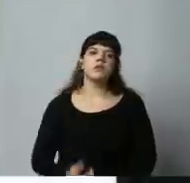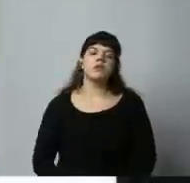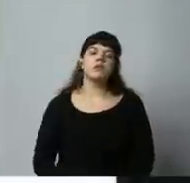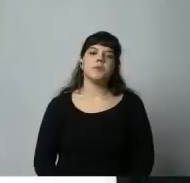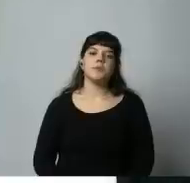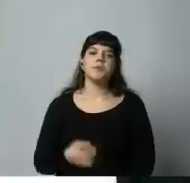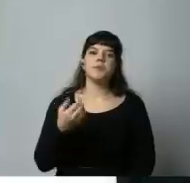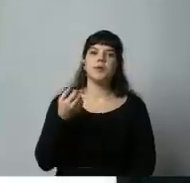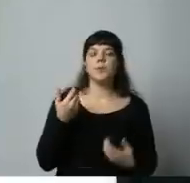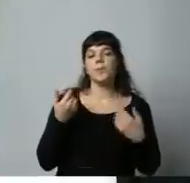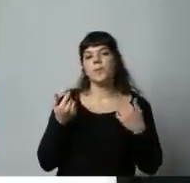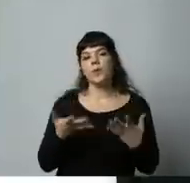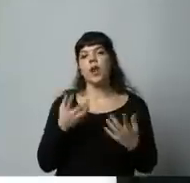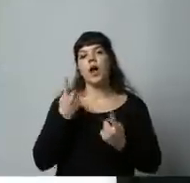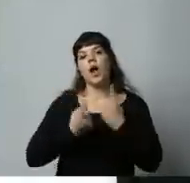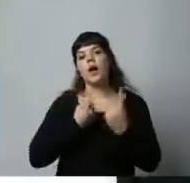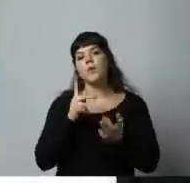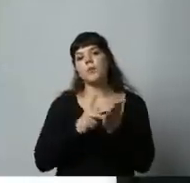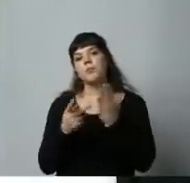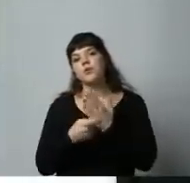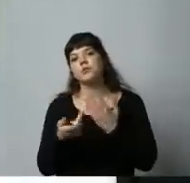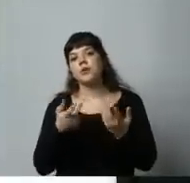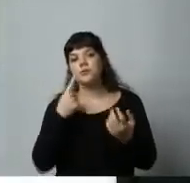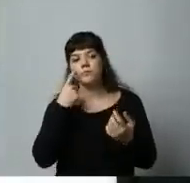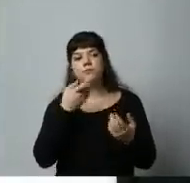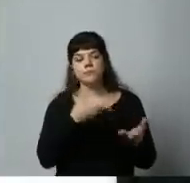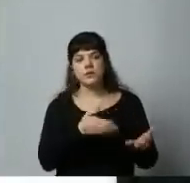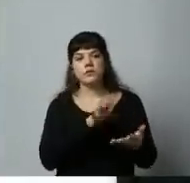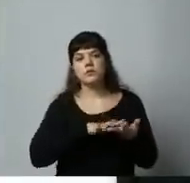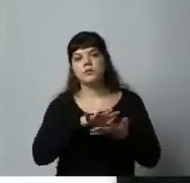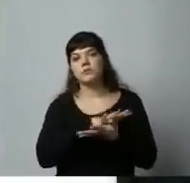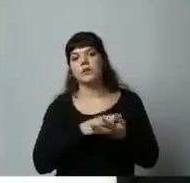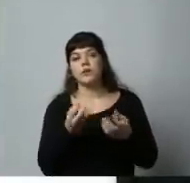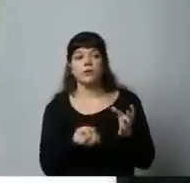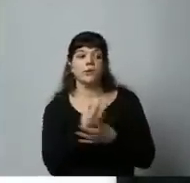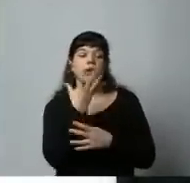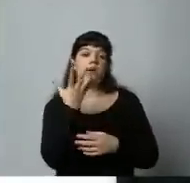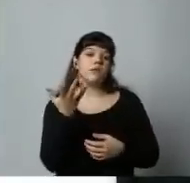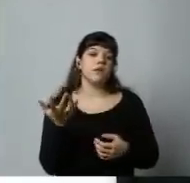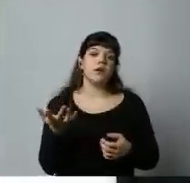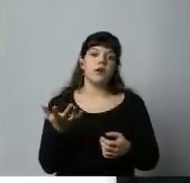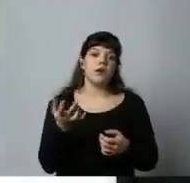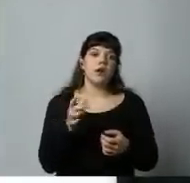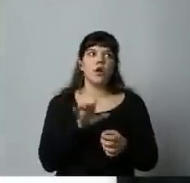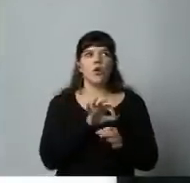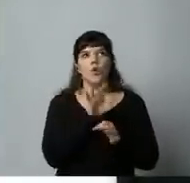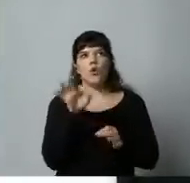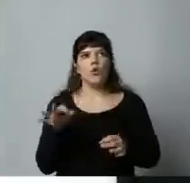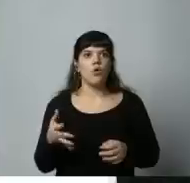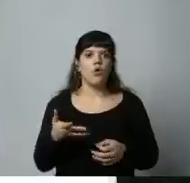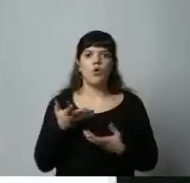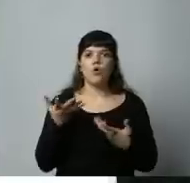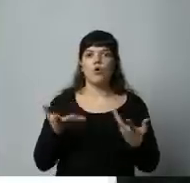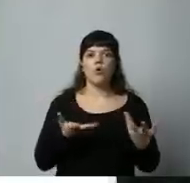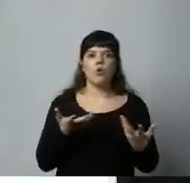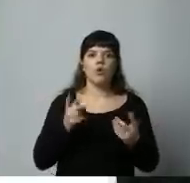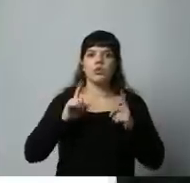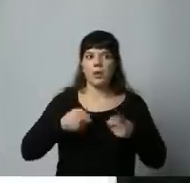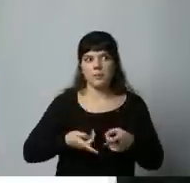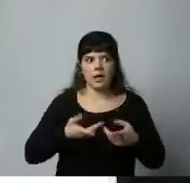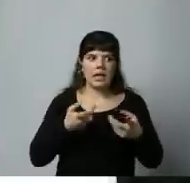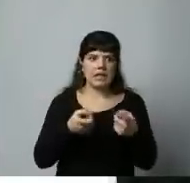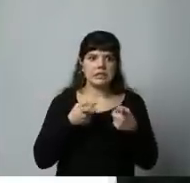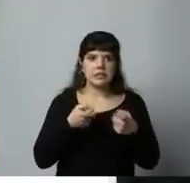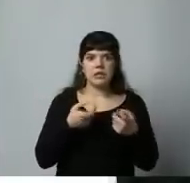tenemos algunos proyectos que dan cuenta de estas nuevas formas de habitar o formas de habitar también que se